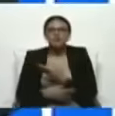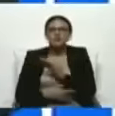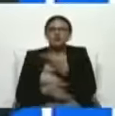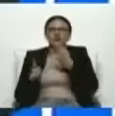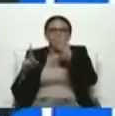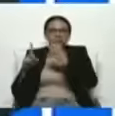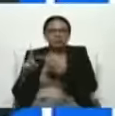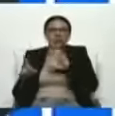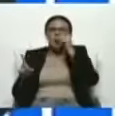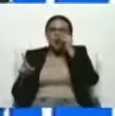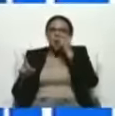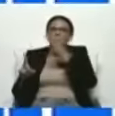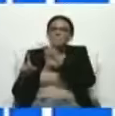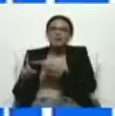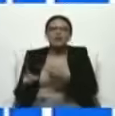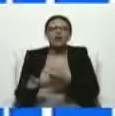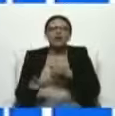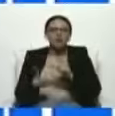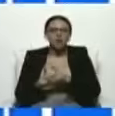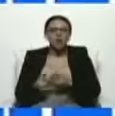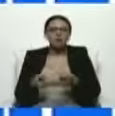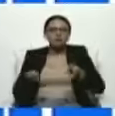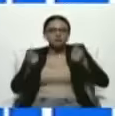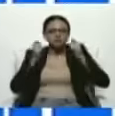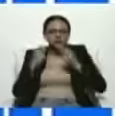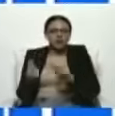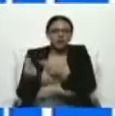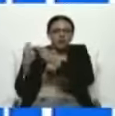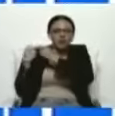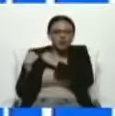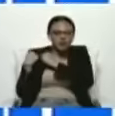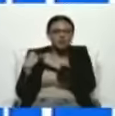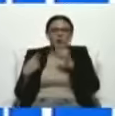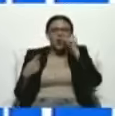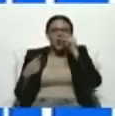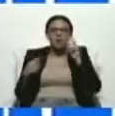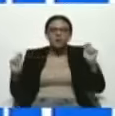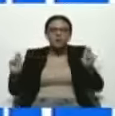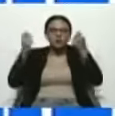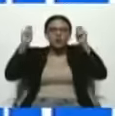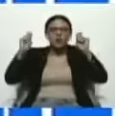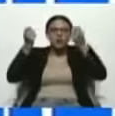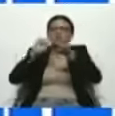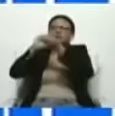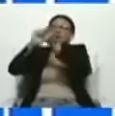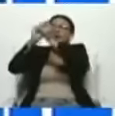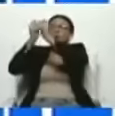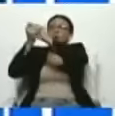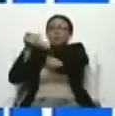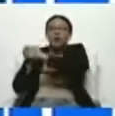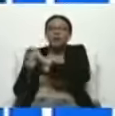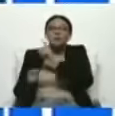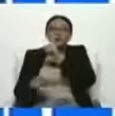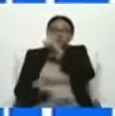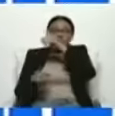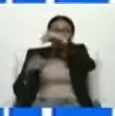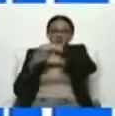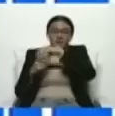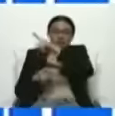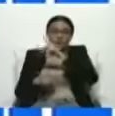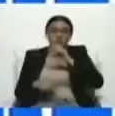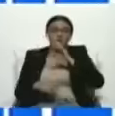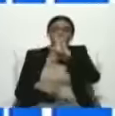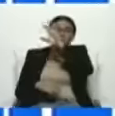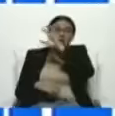hombre digno, a un hombre valiente, a un hombre que logró transformaciones profundas de una